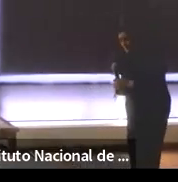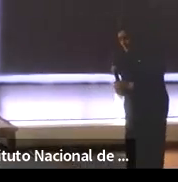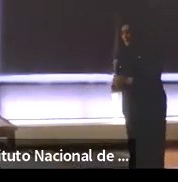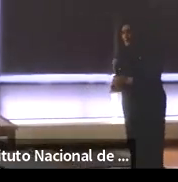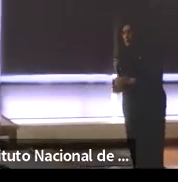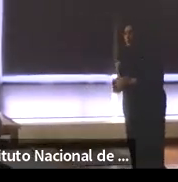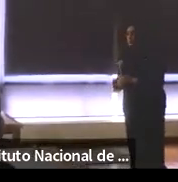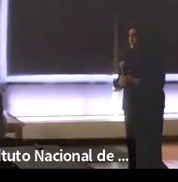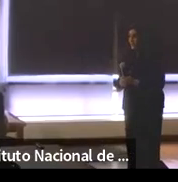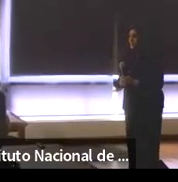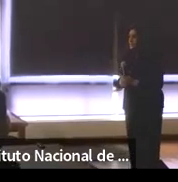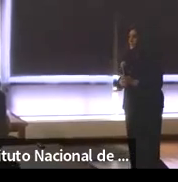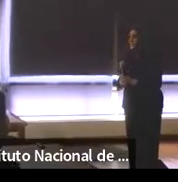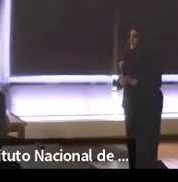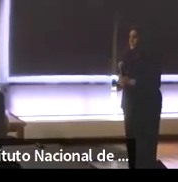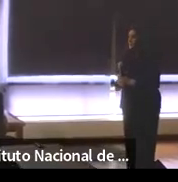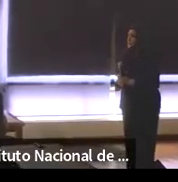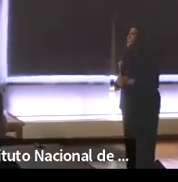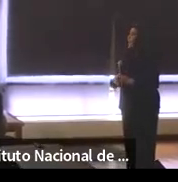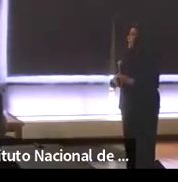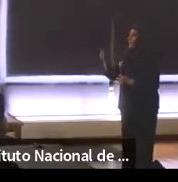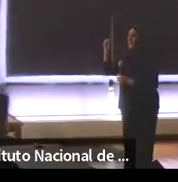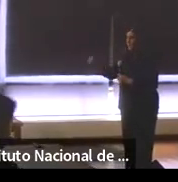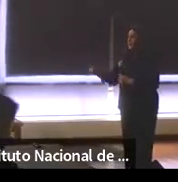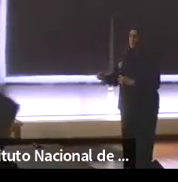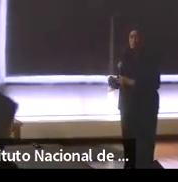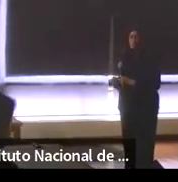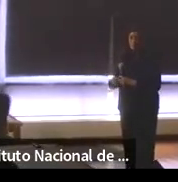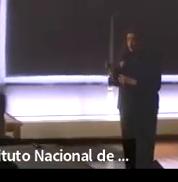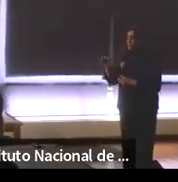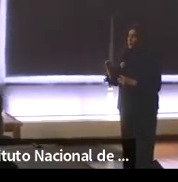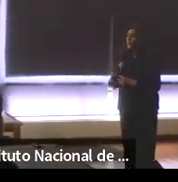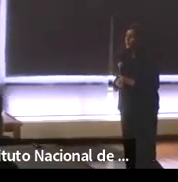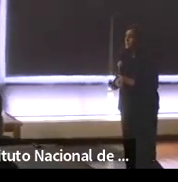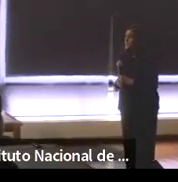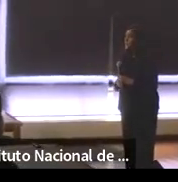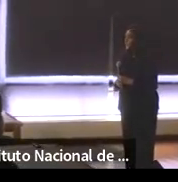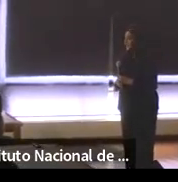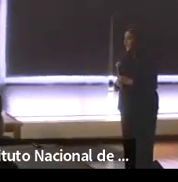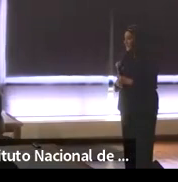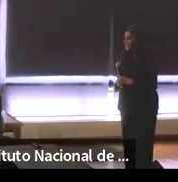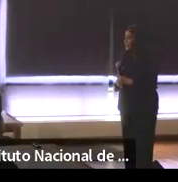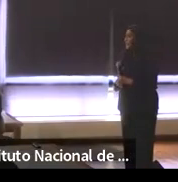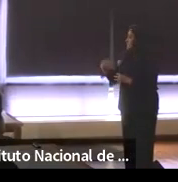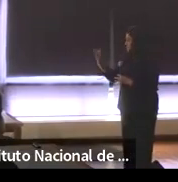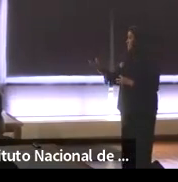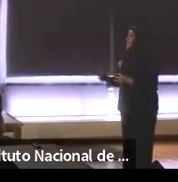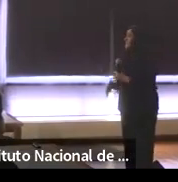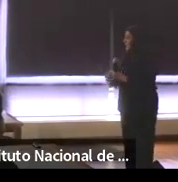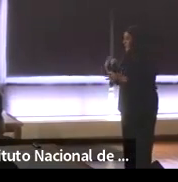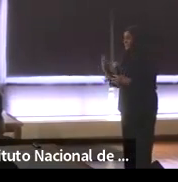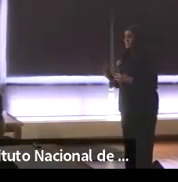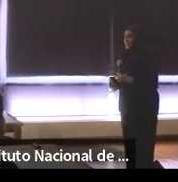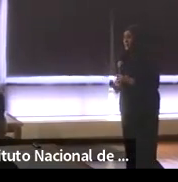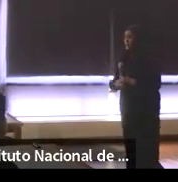infinitamente la oportunidad espero haber sumado en algún punto a su toma de